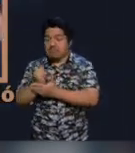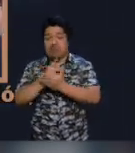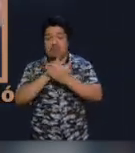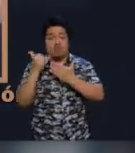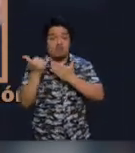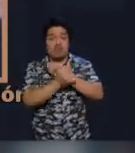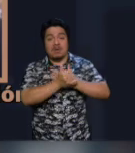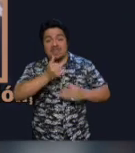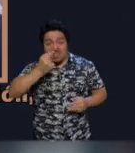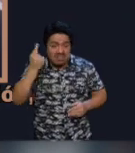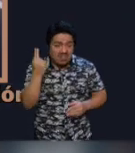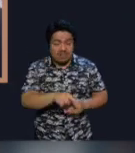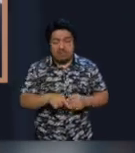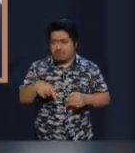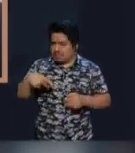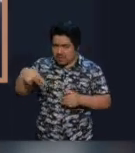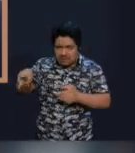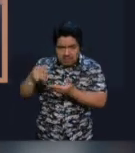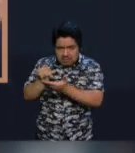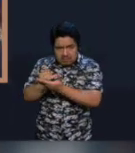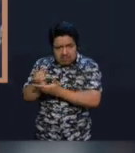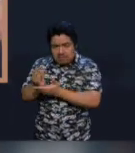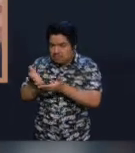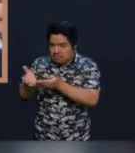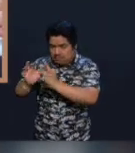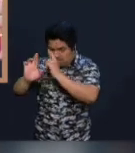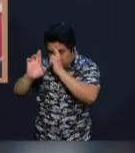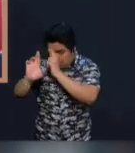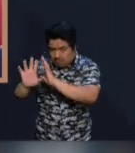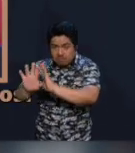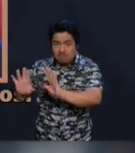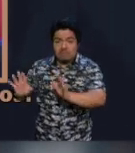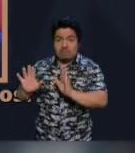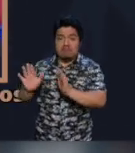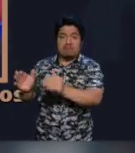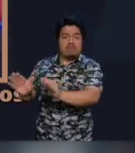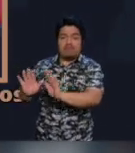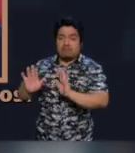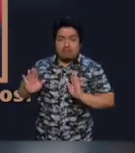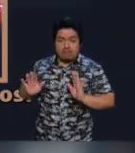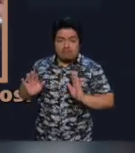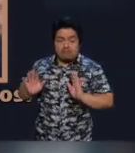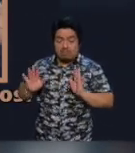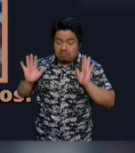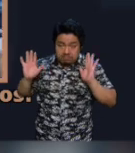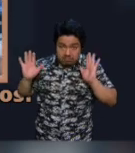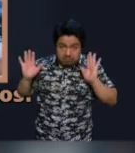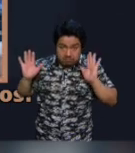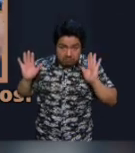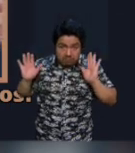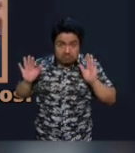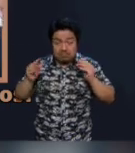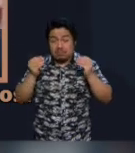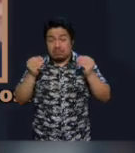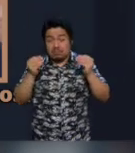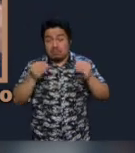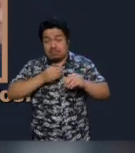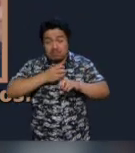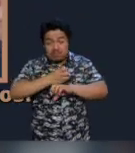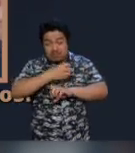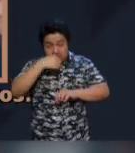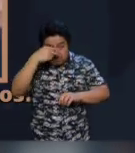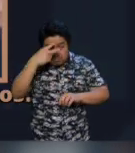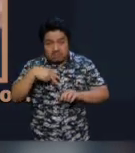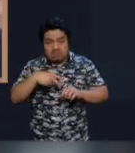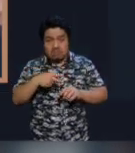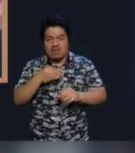autoritario, es su decisión, la respeto. Oye, Xochitl, en ese sentido, miles de mexiquenses